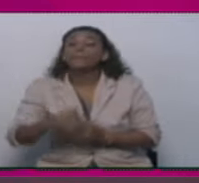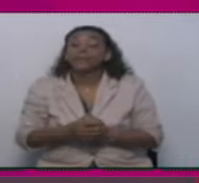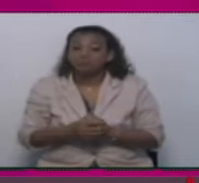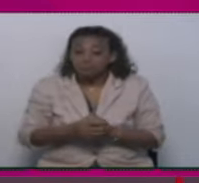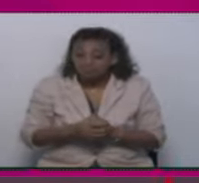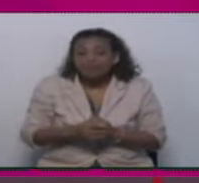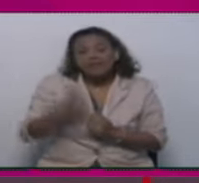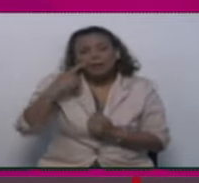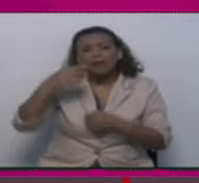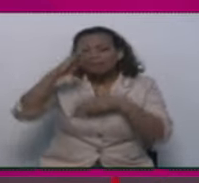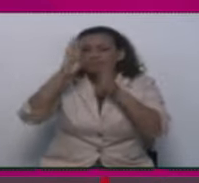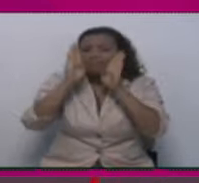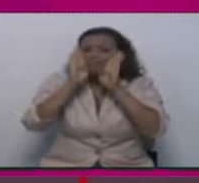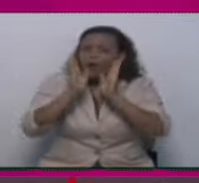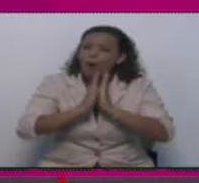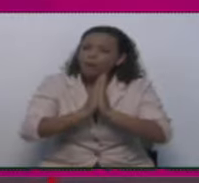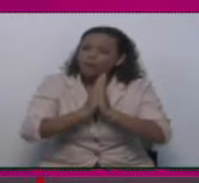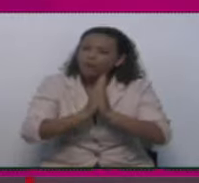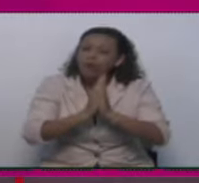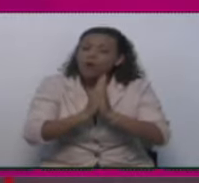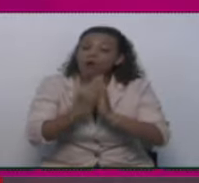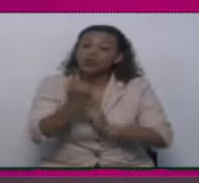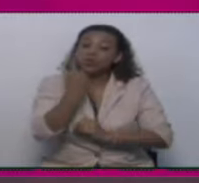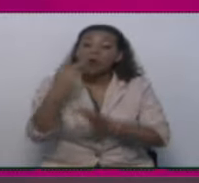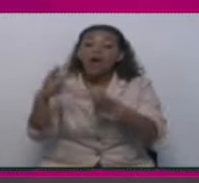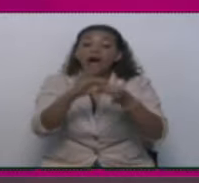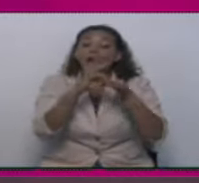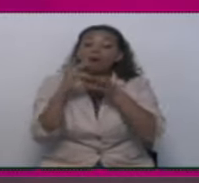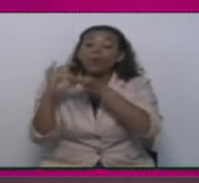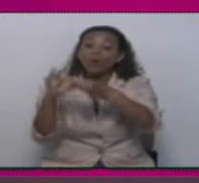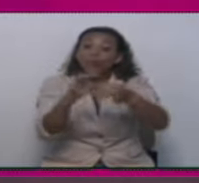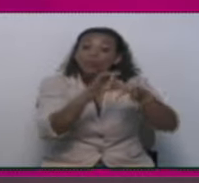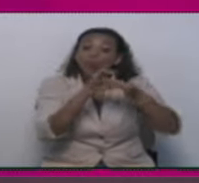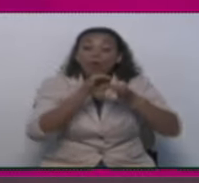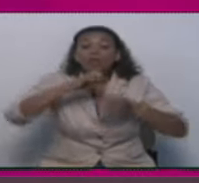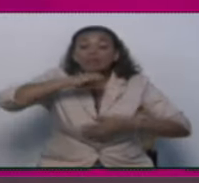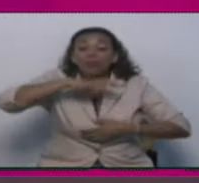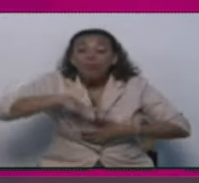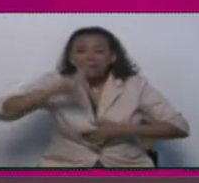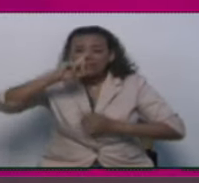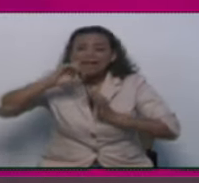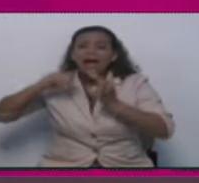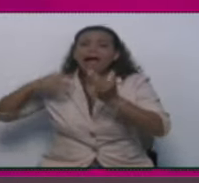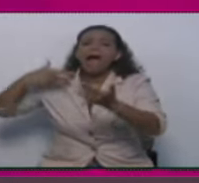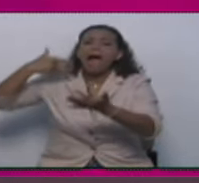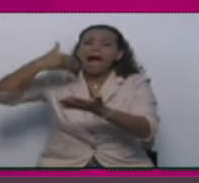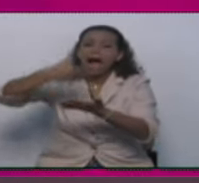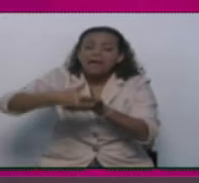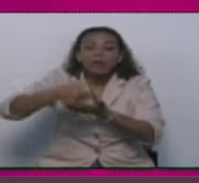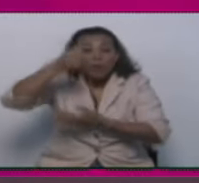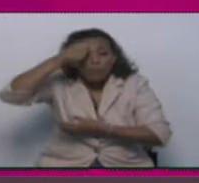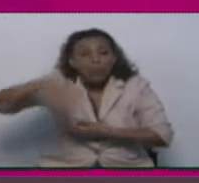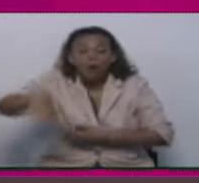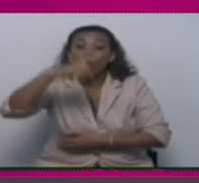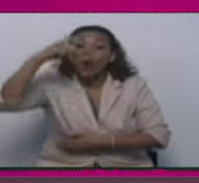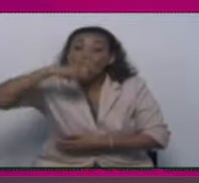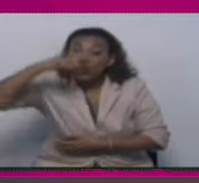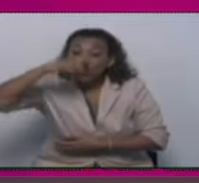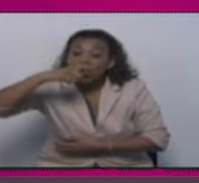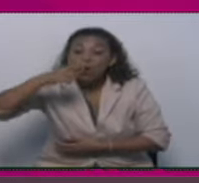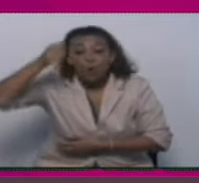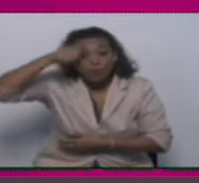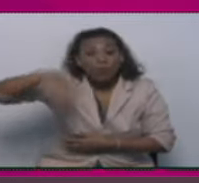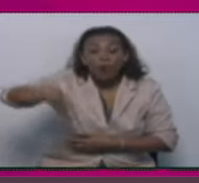Deben escuchar, solo la unión histórica entre el pueblo judío, el